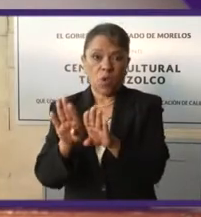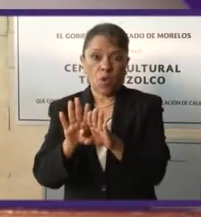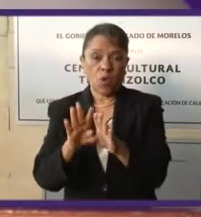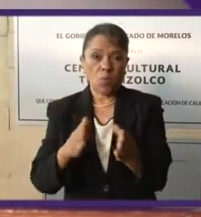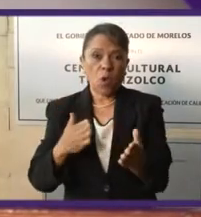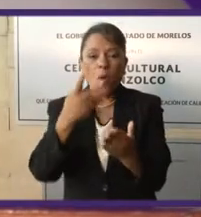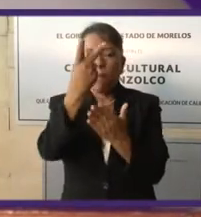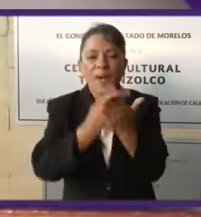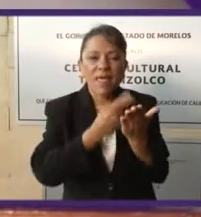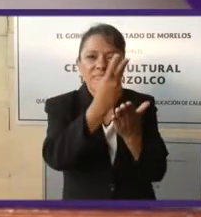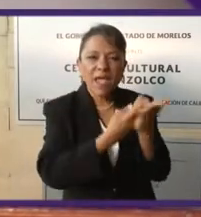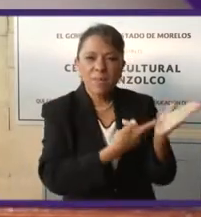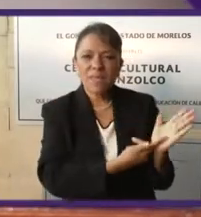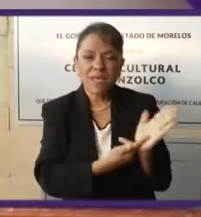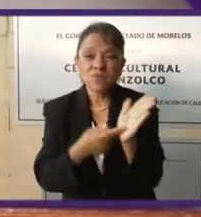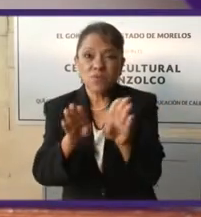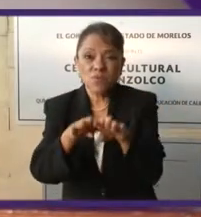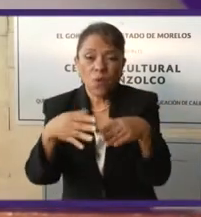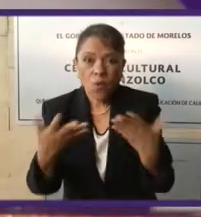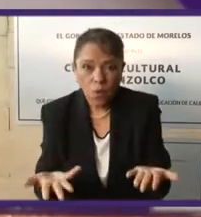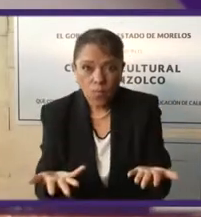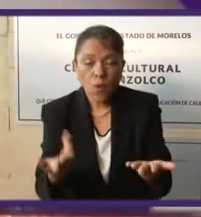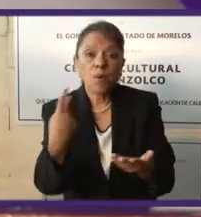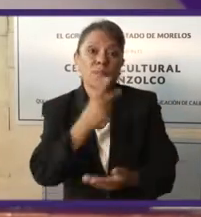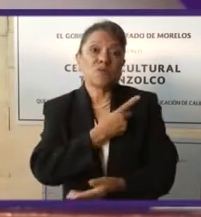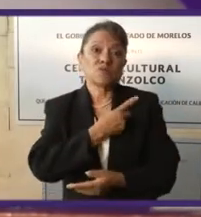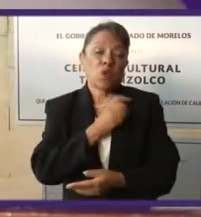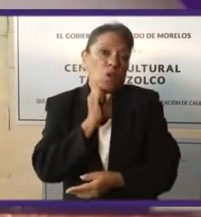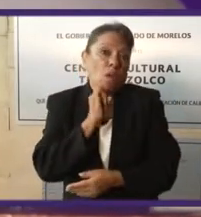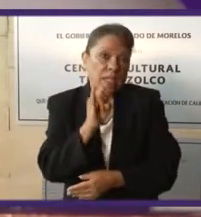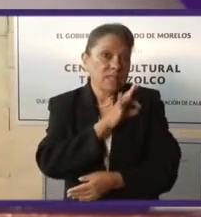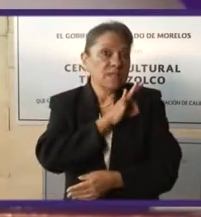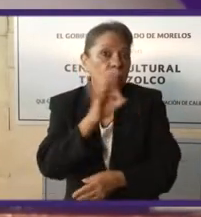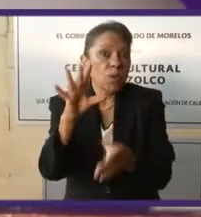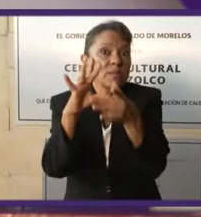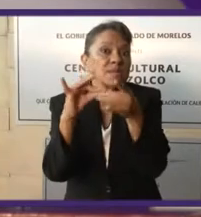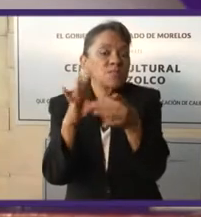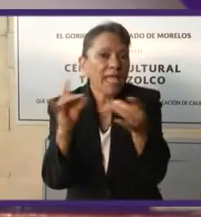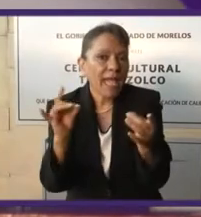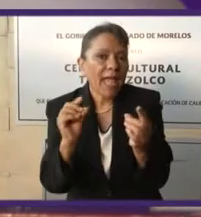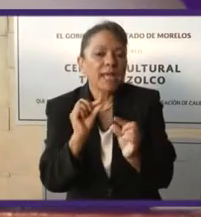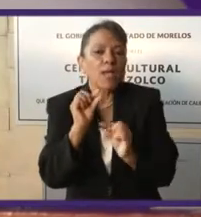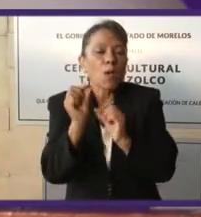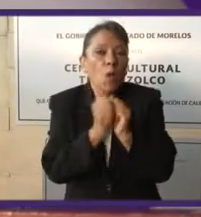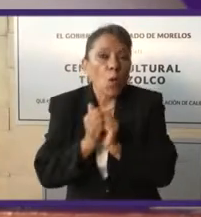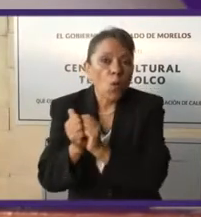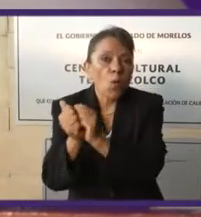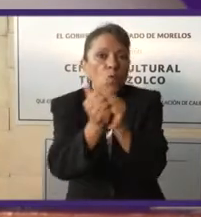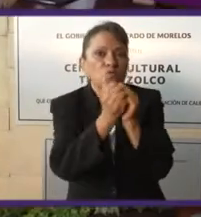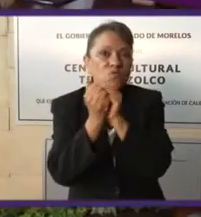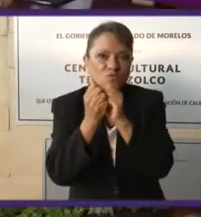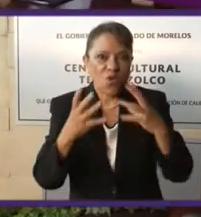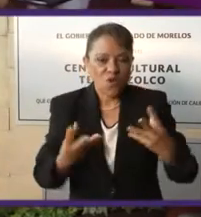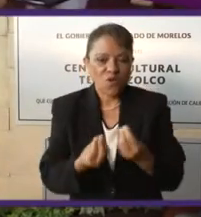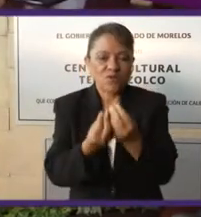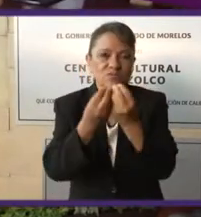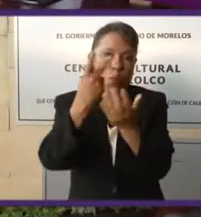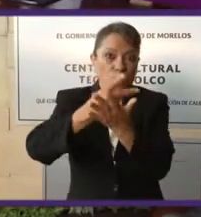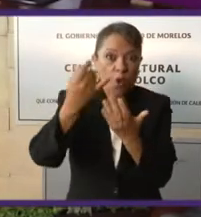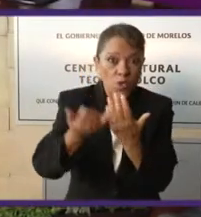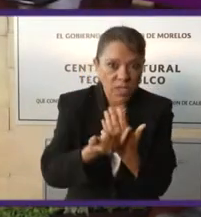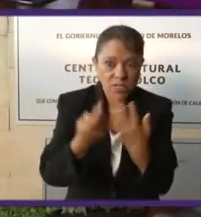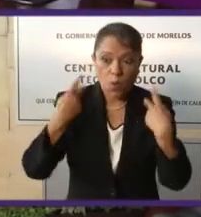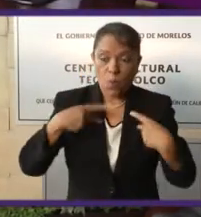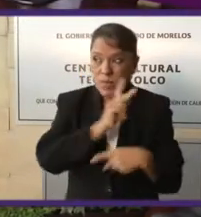a todos estos planteamientos, y solamente así se va a poder explicar que vayamos juntos a un proyecto. No, la gente no